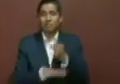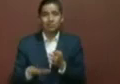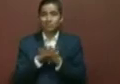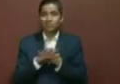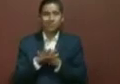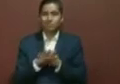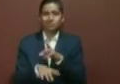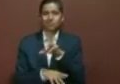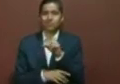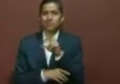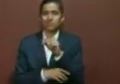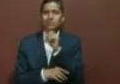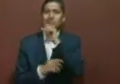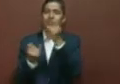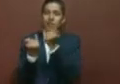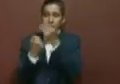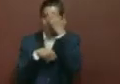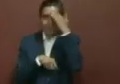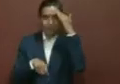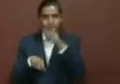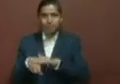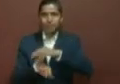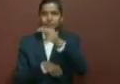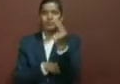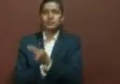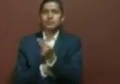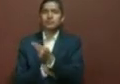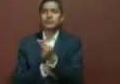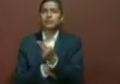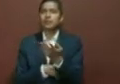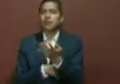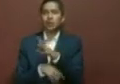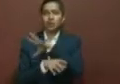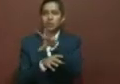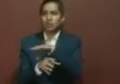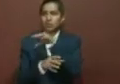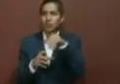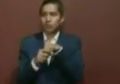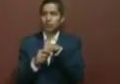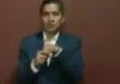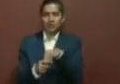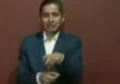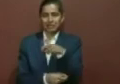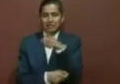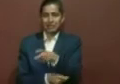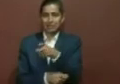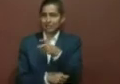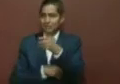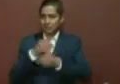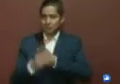Y hay que tener presente que prácticamente todos estos hechos